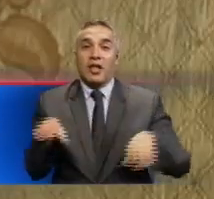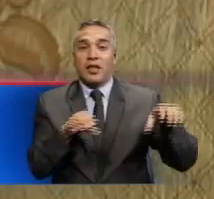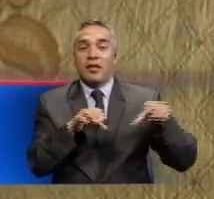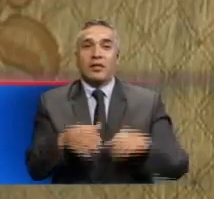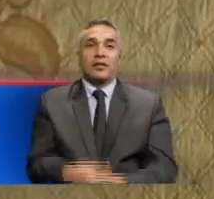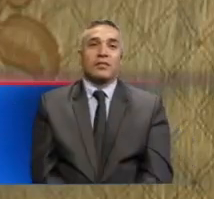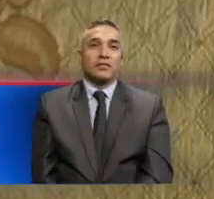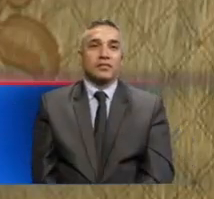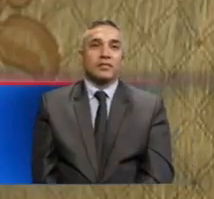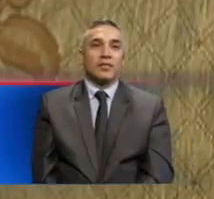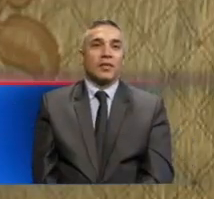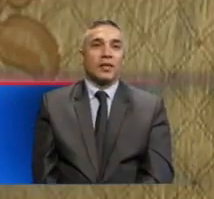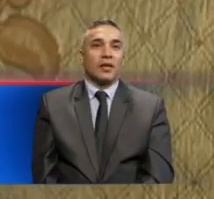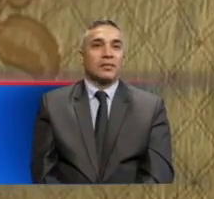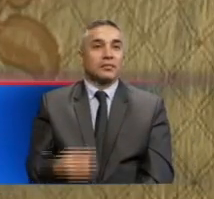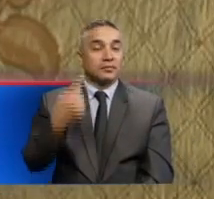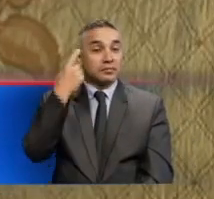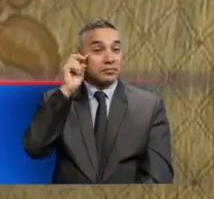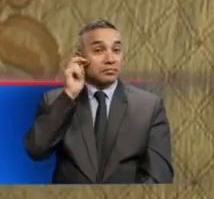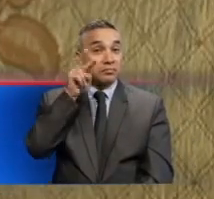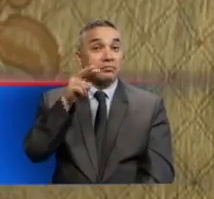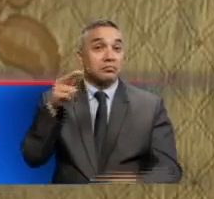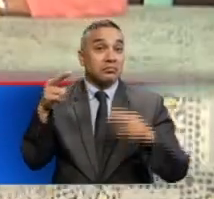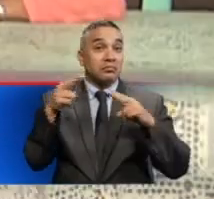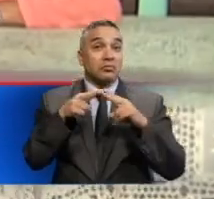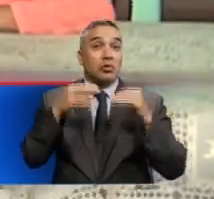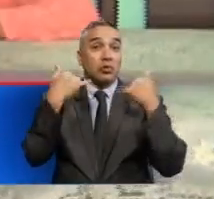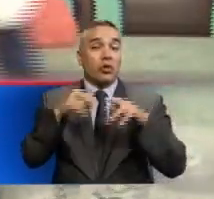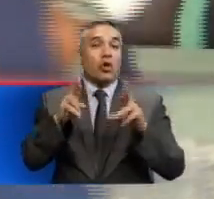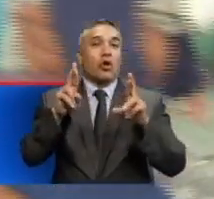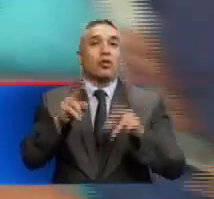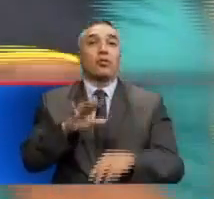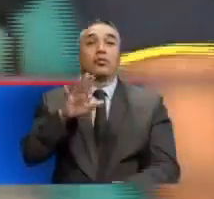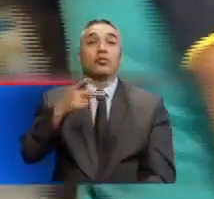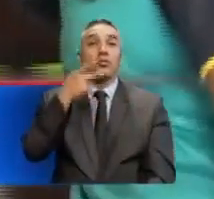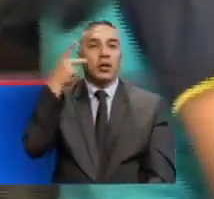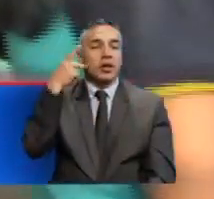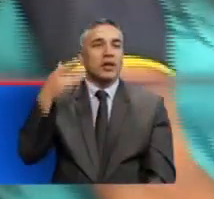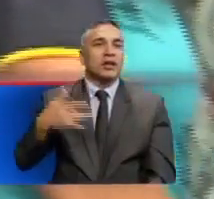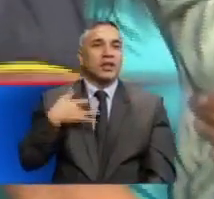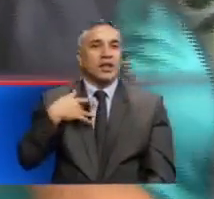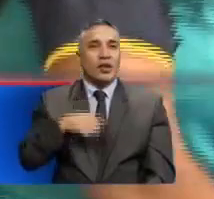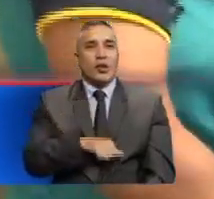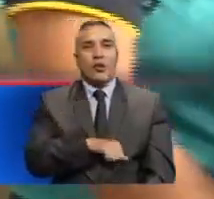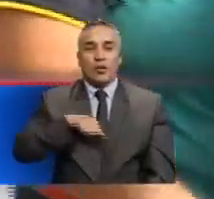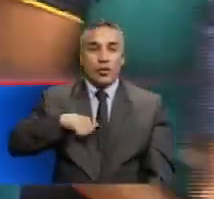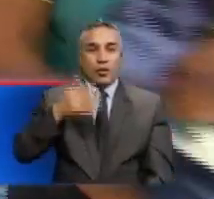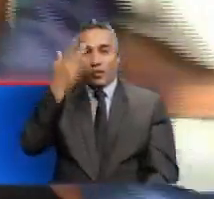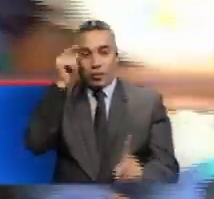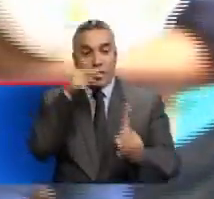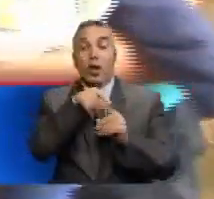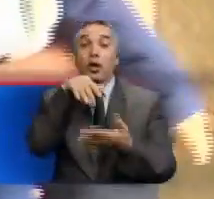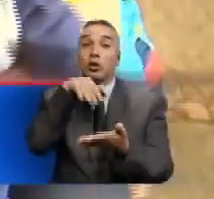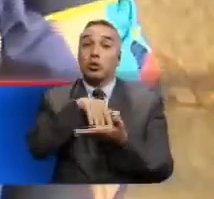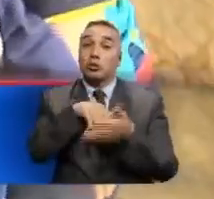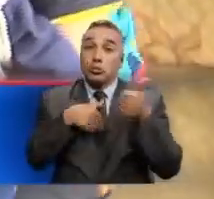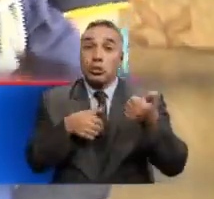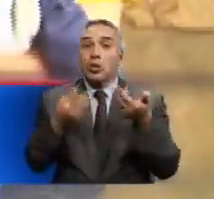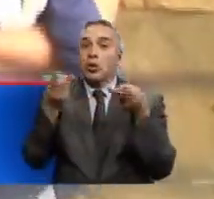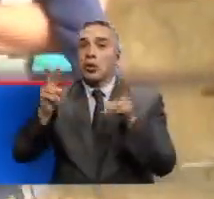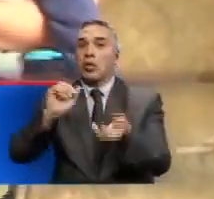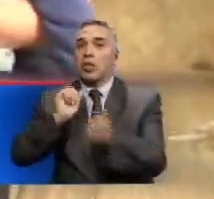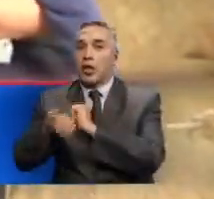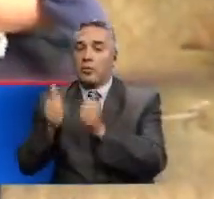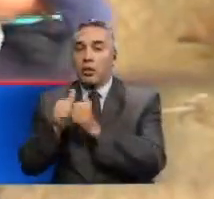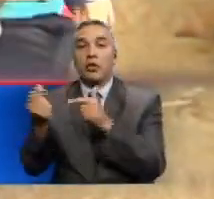Está previsto para ver si conocíamos a los jugadores. Sus padres están orgullosos ya que ha destacado en los estudios y el deporte y